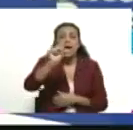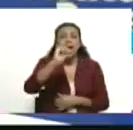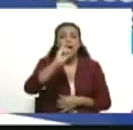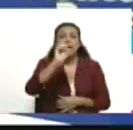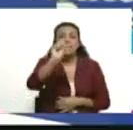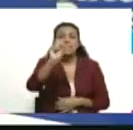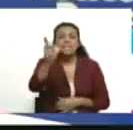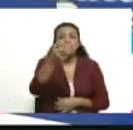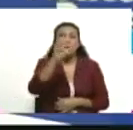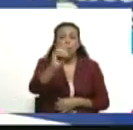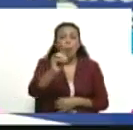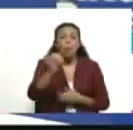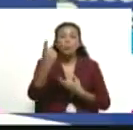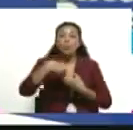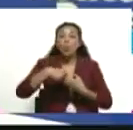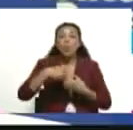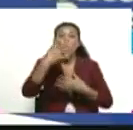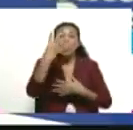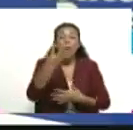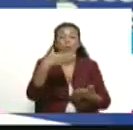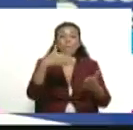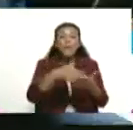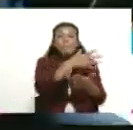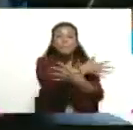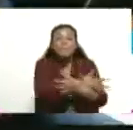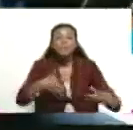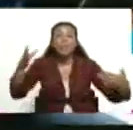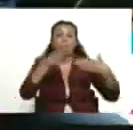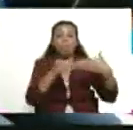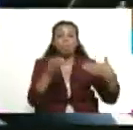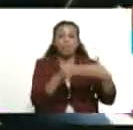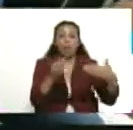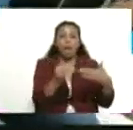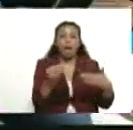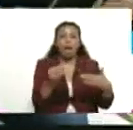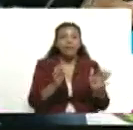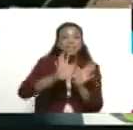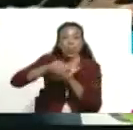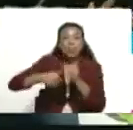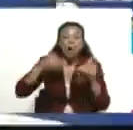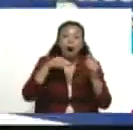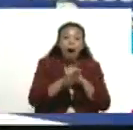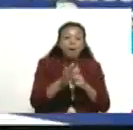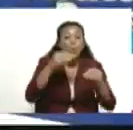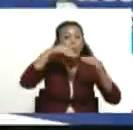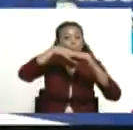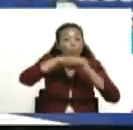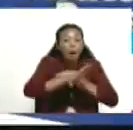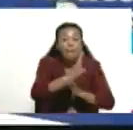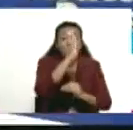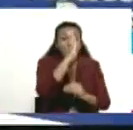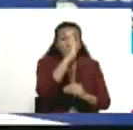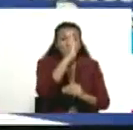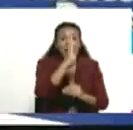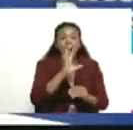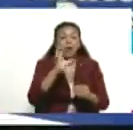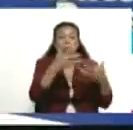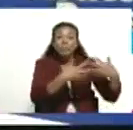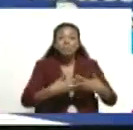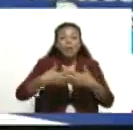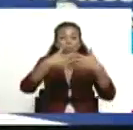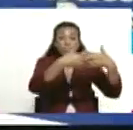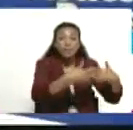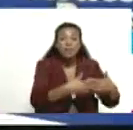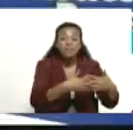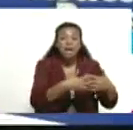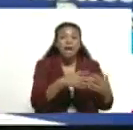le depositen los de más de 4 mil millones de dólares que tenemos allí acumulado en los bancos de Estados Unidos